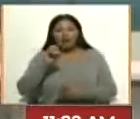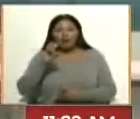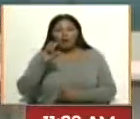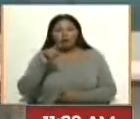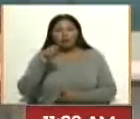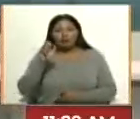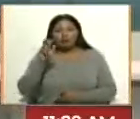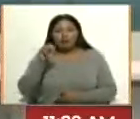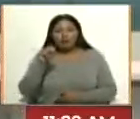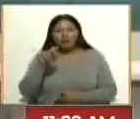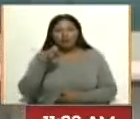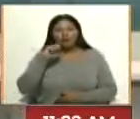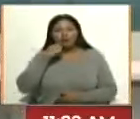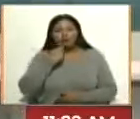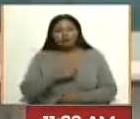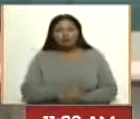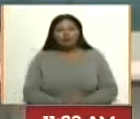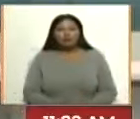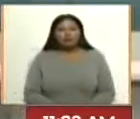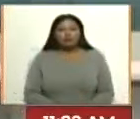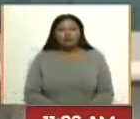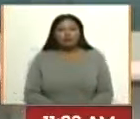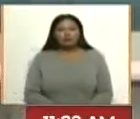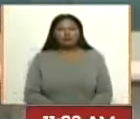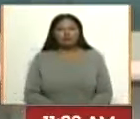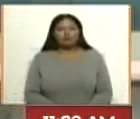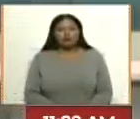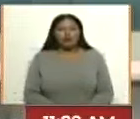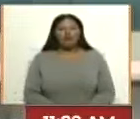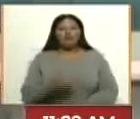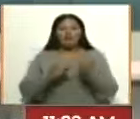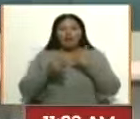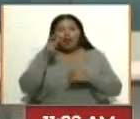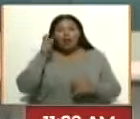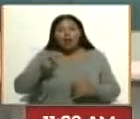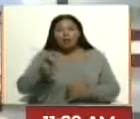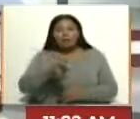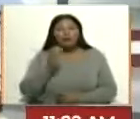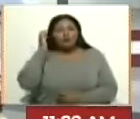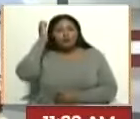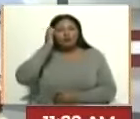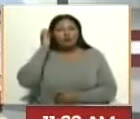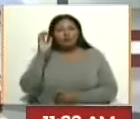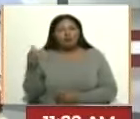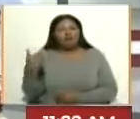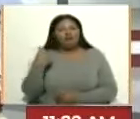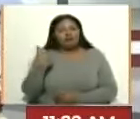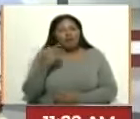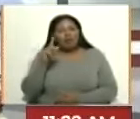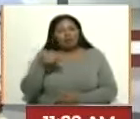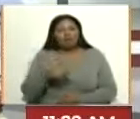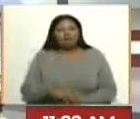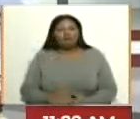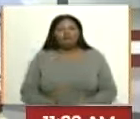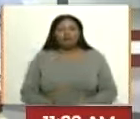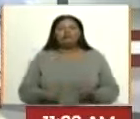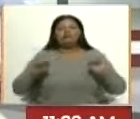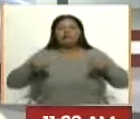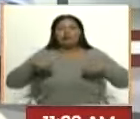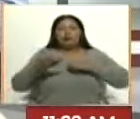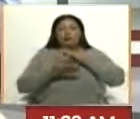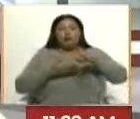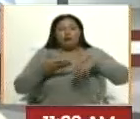Rusia, uno piensa que, bueno, al final pues, los de Europa son los que pueden salir más afectados con esto. Sí, en efecto, la